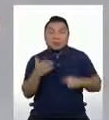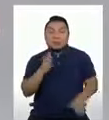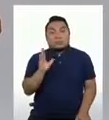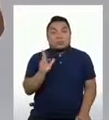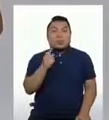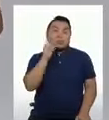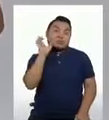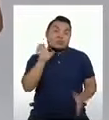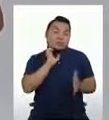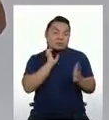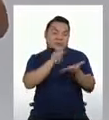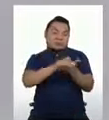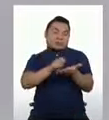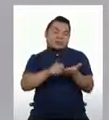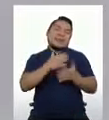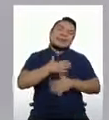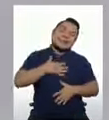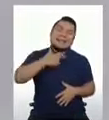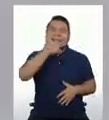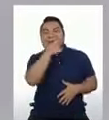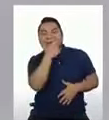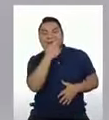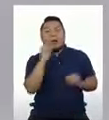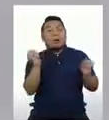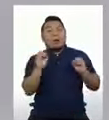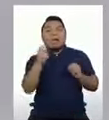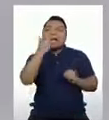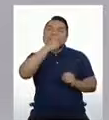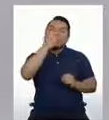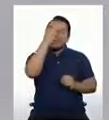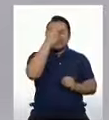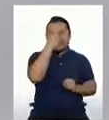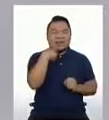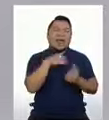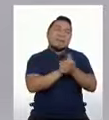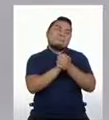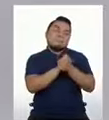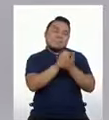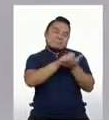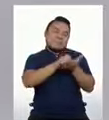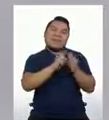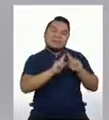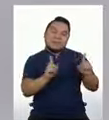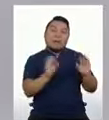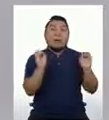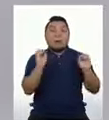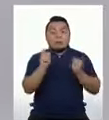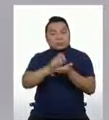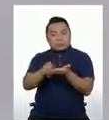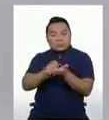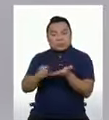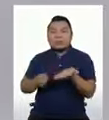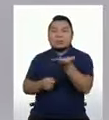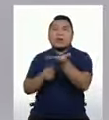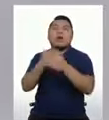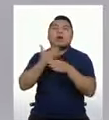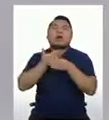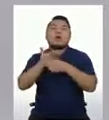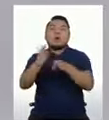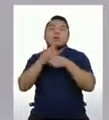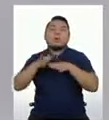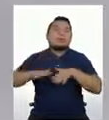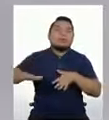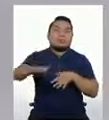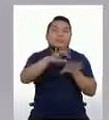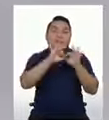mismo escribir para divertir, como cuando escribimos un chiste a nuestros amigos, o escribir esta historia para compartirla con